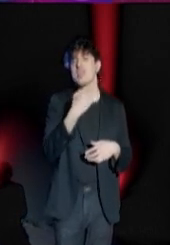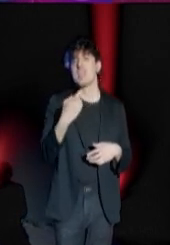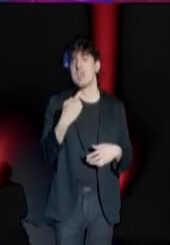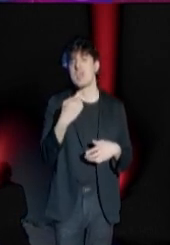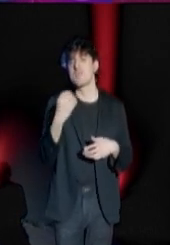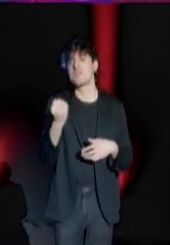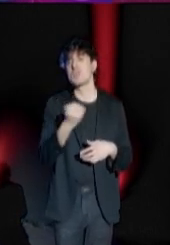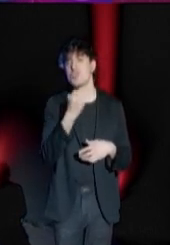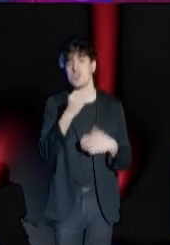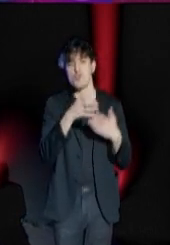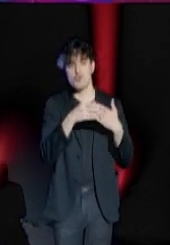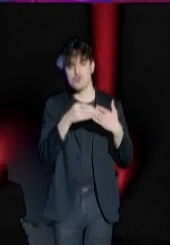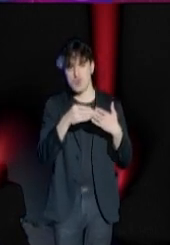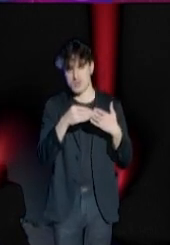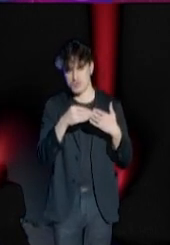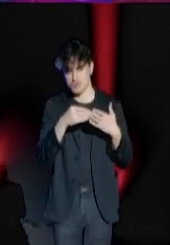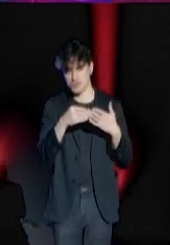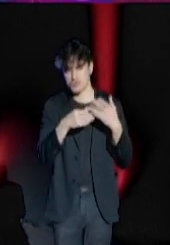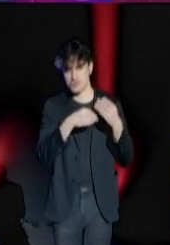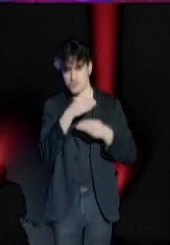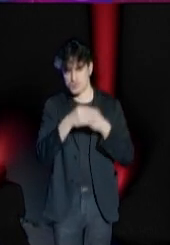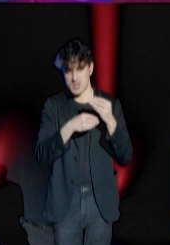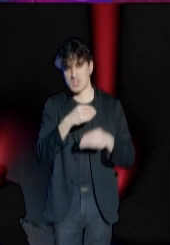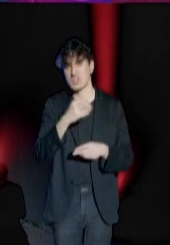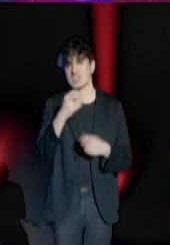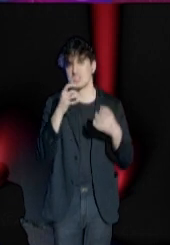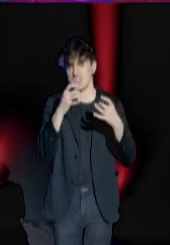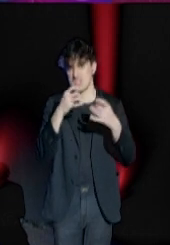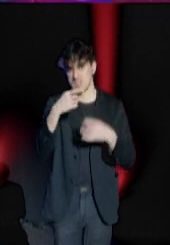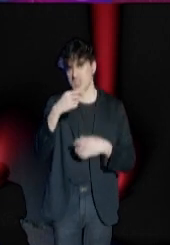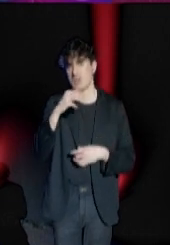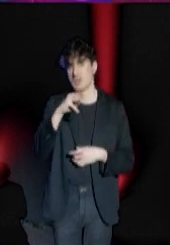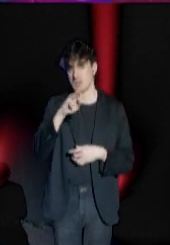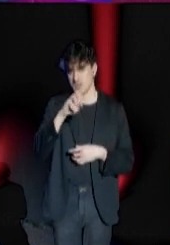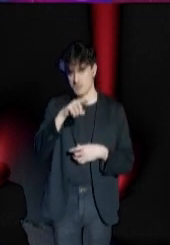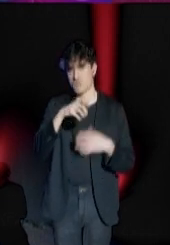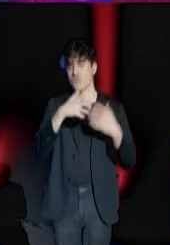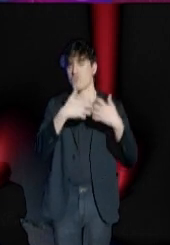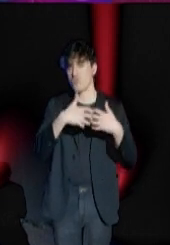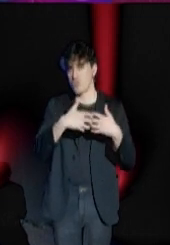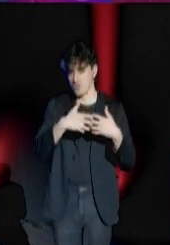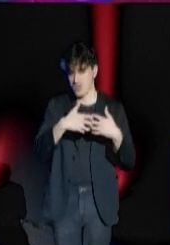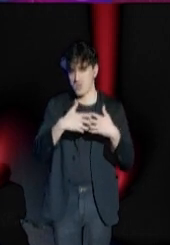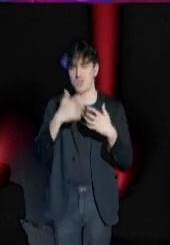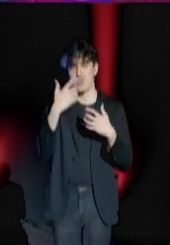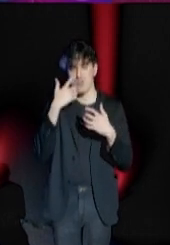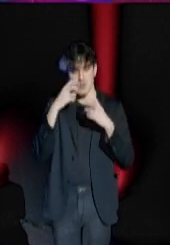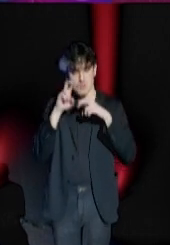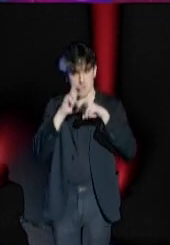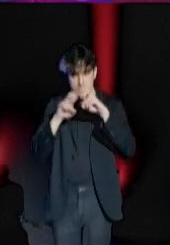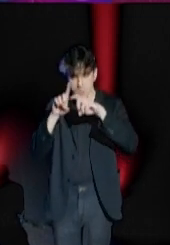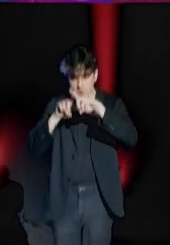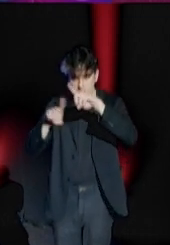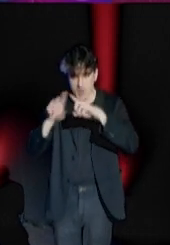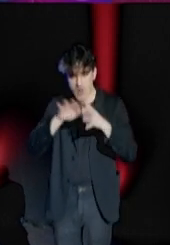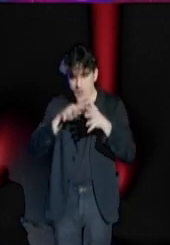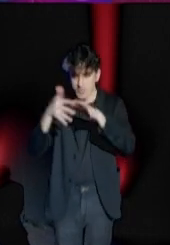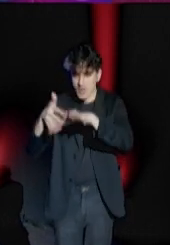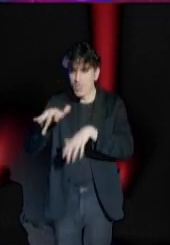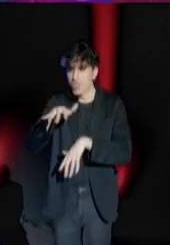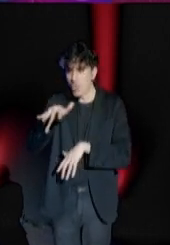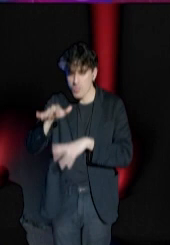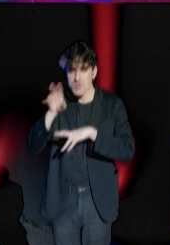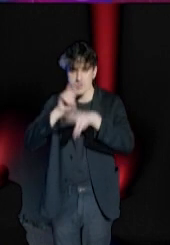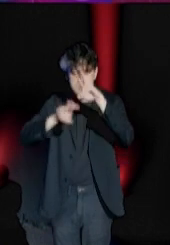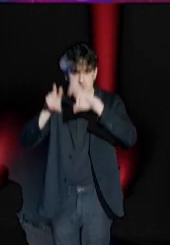gpt te aseguro que funciona o sea no lo pruebes más que funciona Busca mejor los problemas donde lo quieres aplicar Y es más